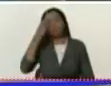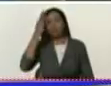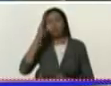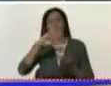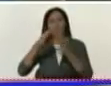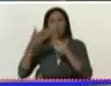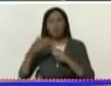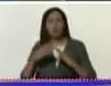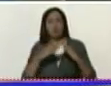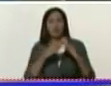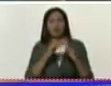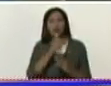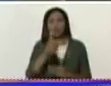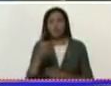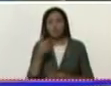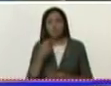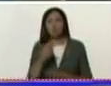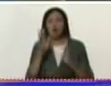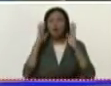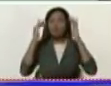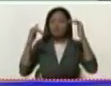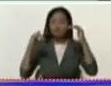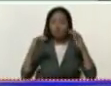consejos comunales.